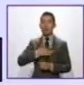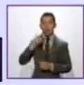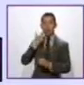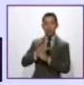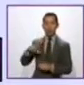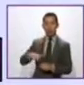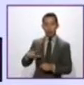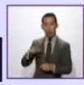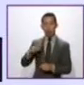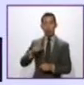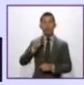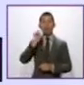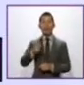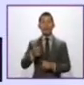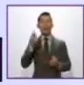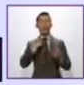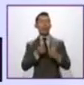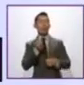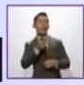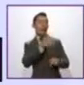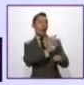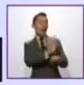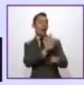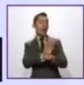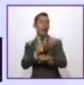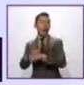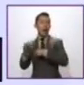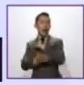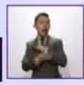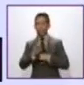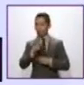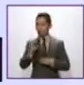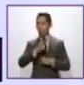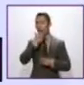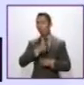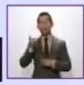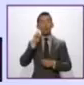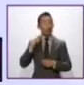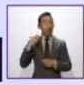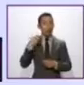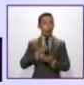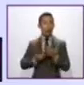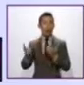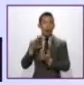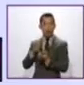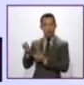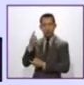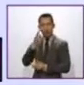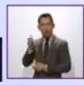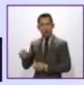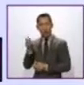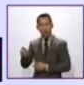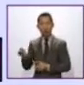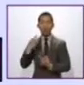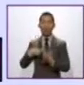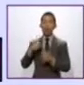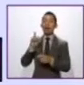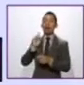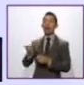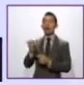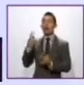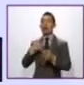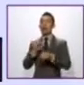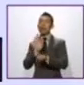se acabaron los privilegios. No va a haber queretanas ni queretanos como hoy los hay, de primera, de segunda,